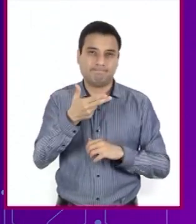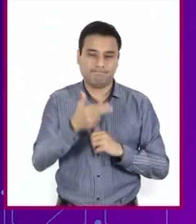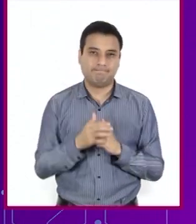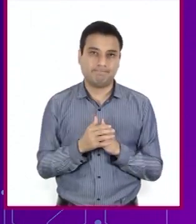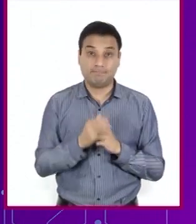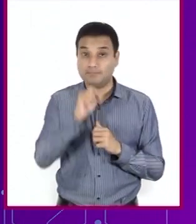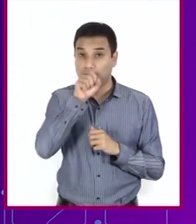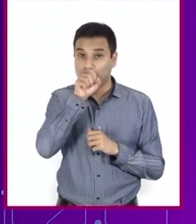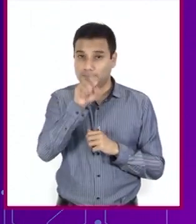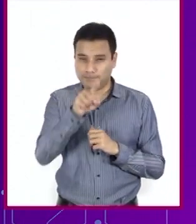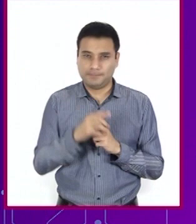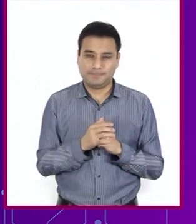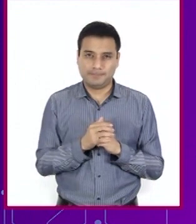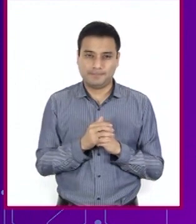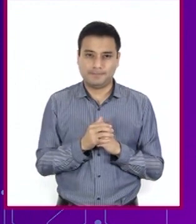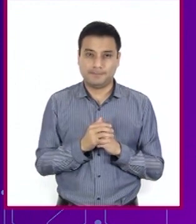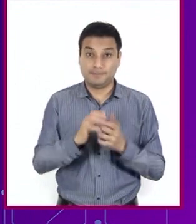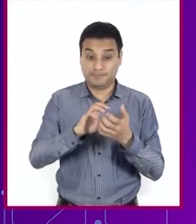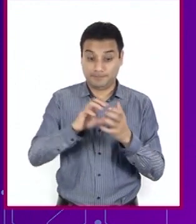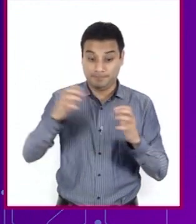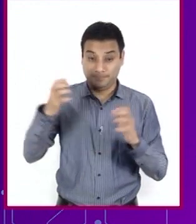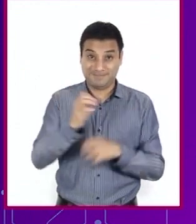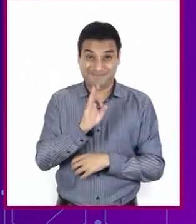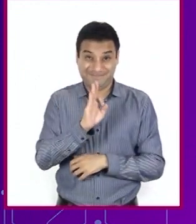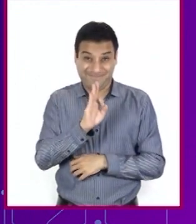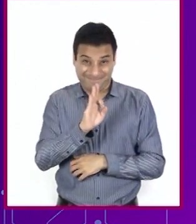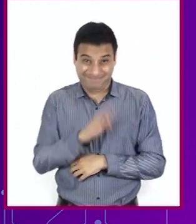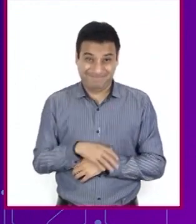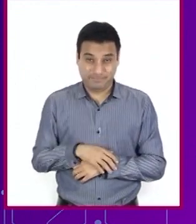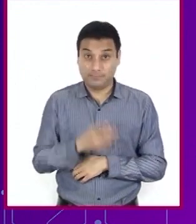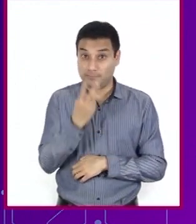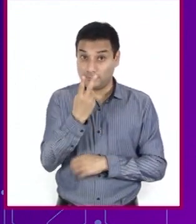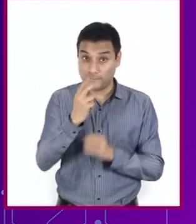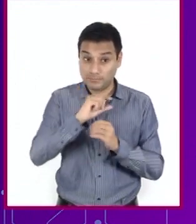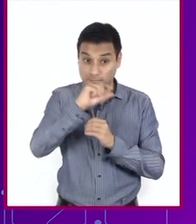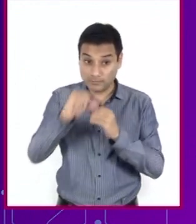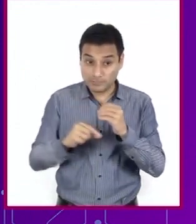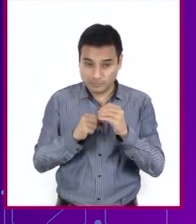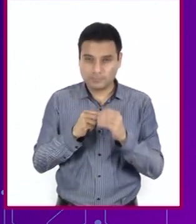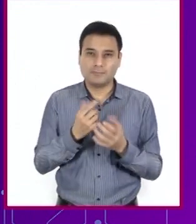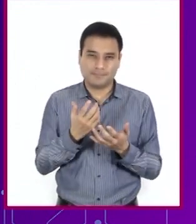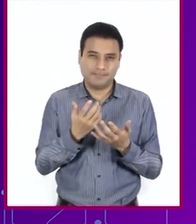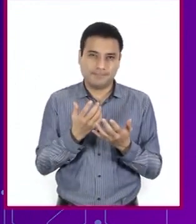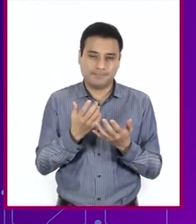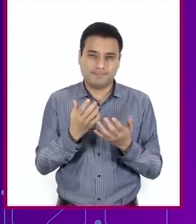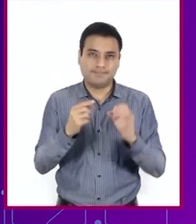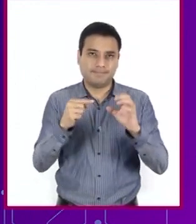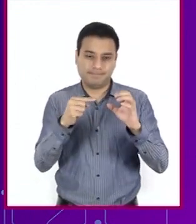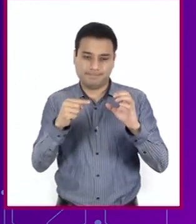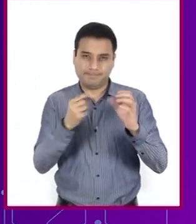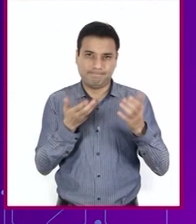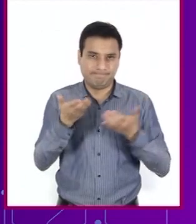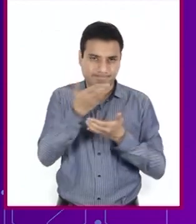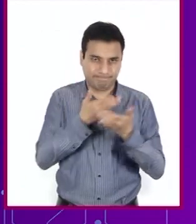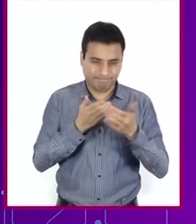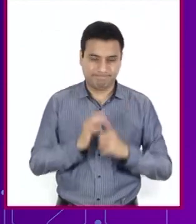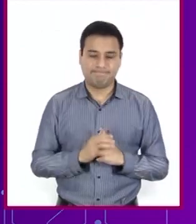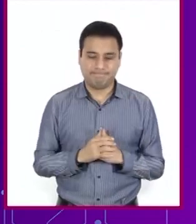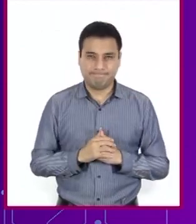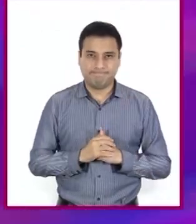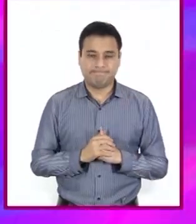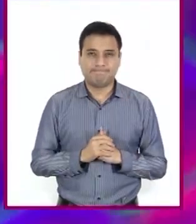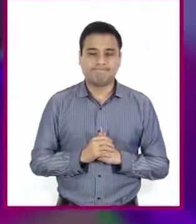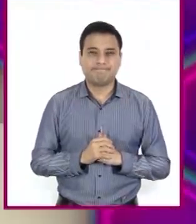misma manera, en la molécula de flúor, los dos átomos comparten un par de electrones externos.